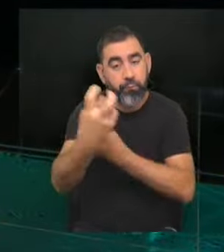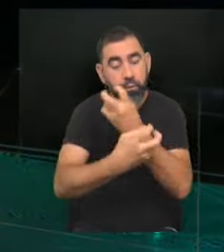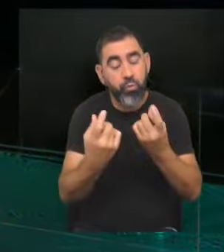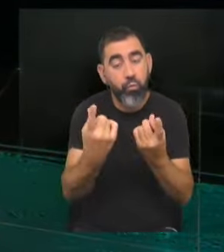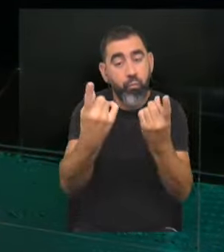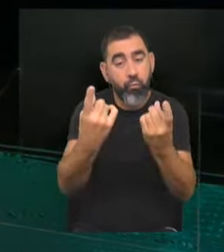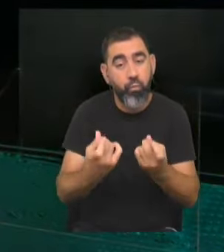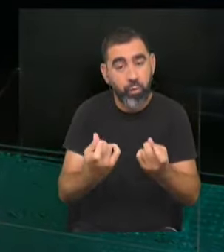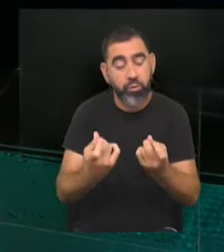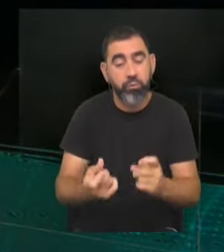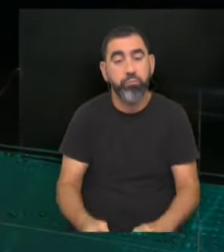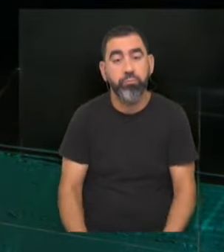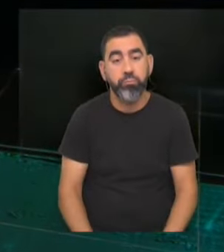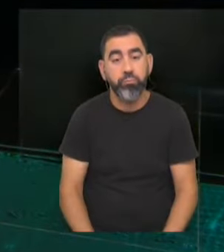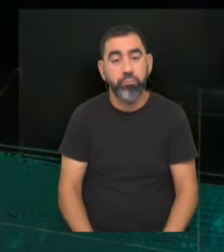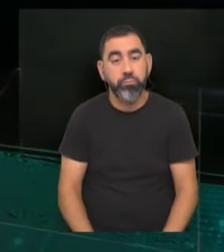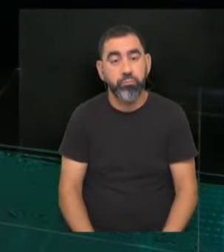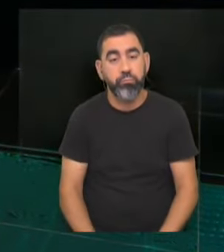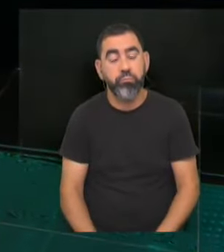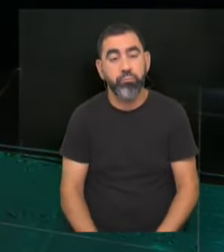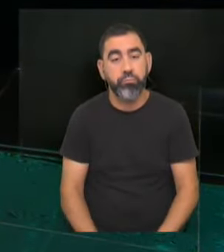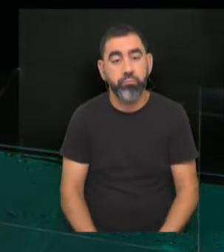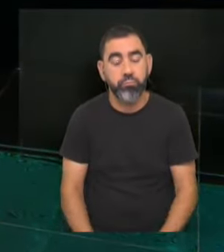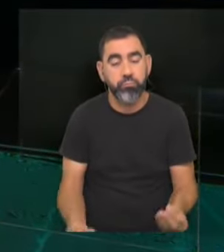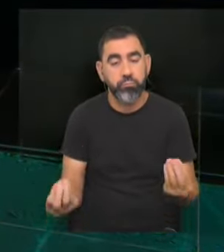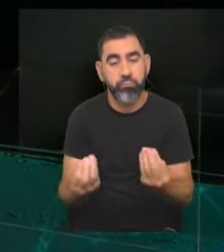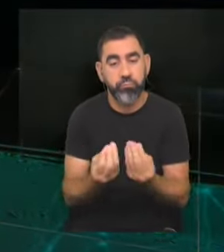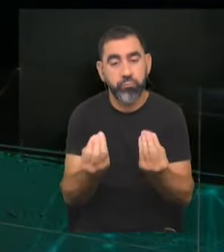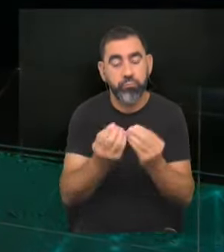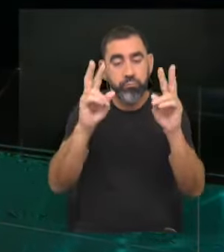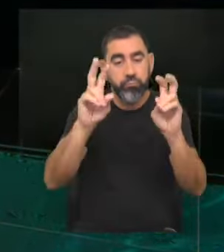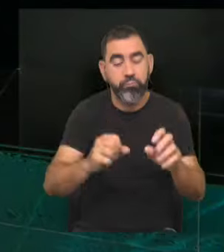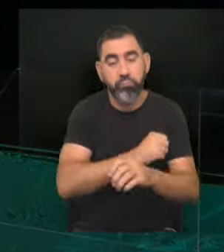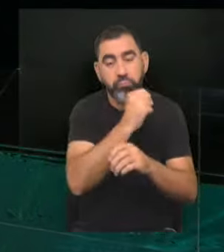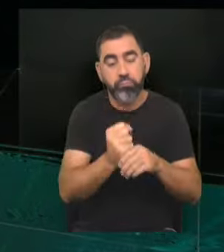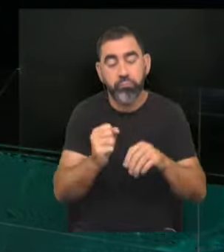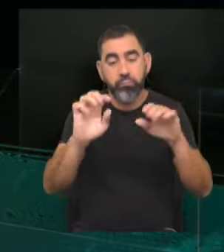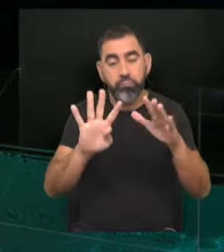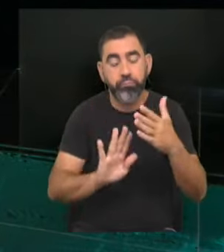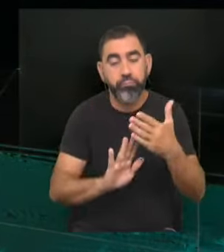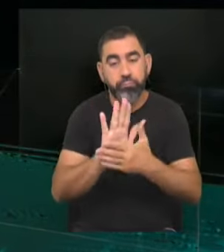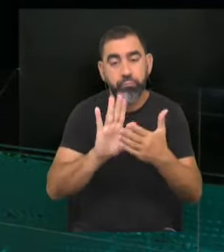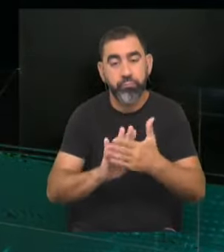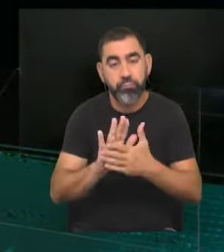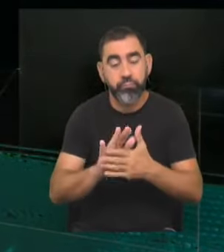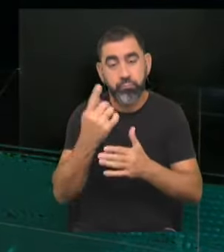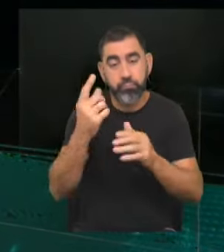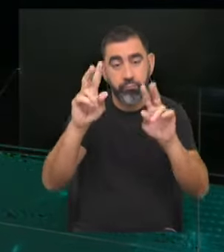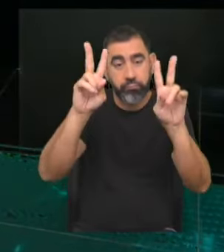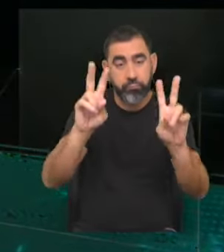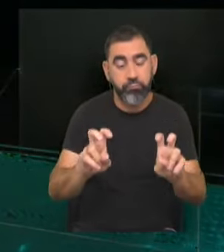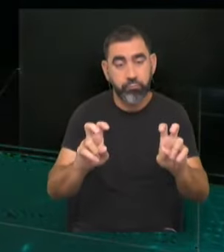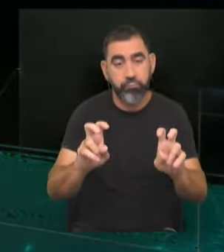muy fuertes indica meteorología tenemos muchísimos temas para compartir con ustedes hasta las 9 de la mañana y uno de ellos se